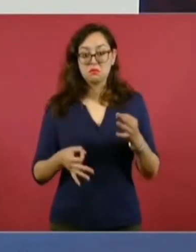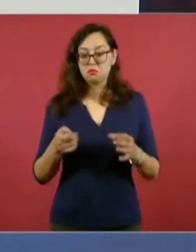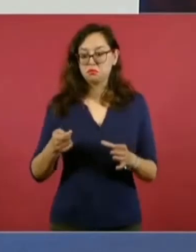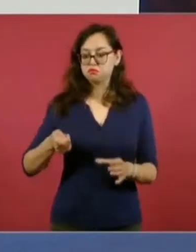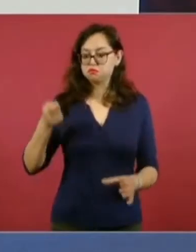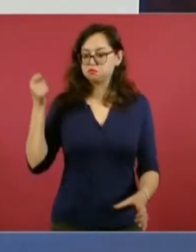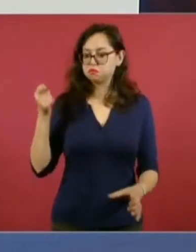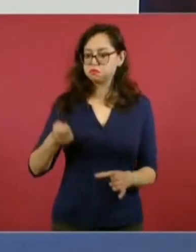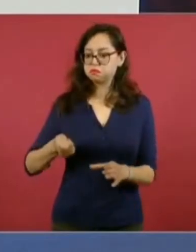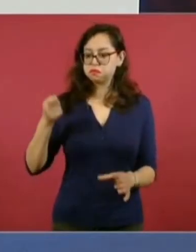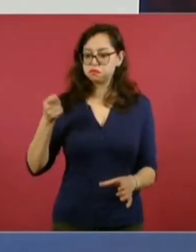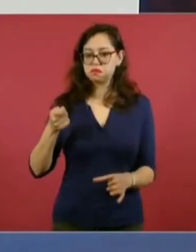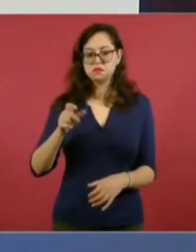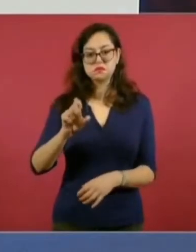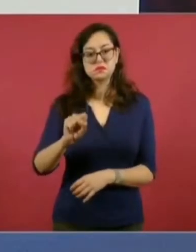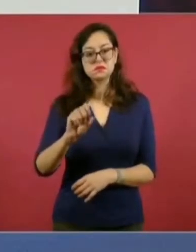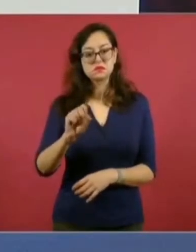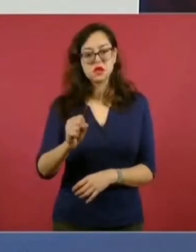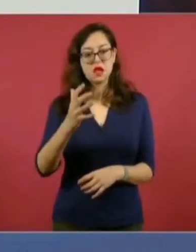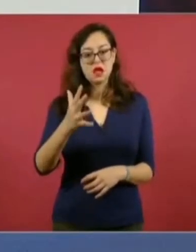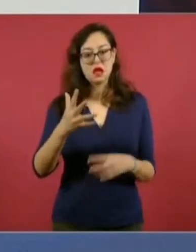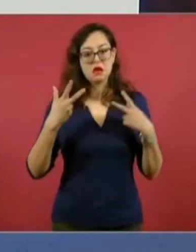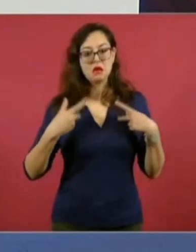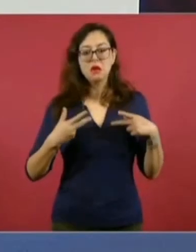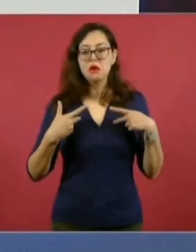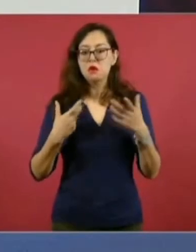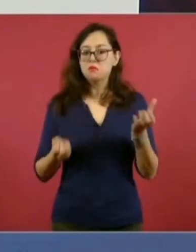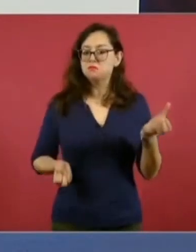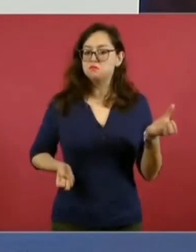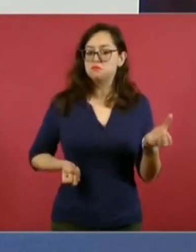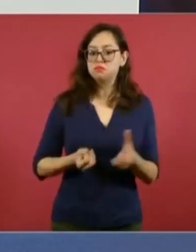esta resolución del Poder Judicial,